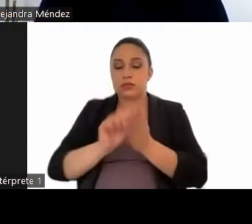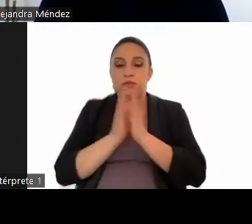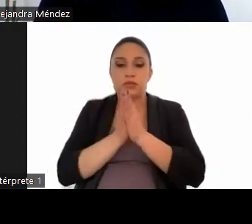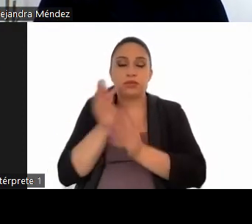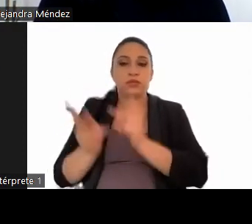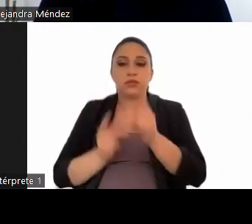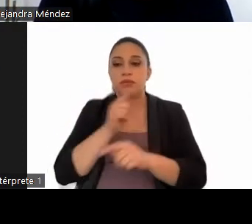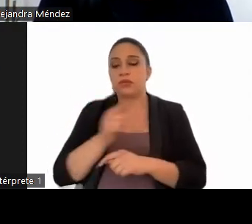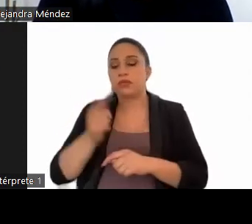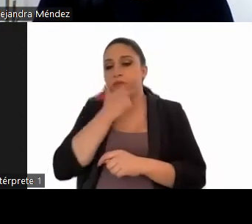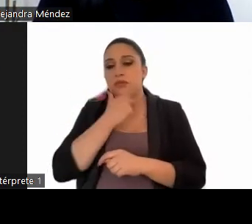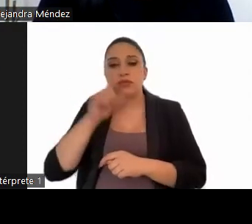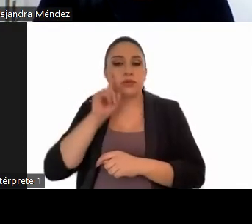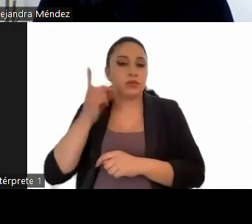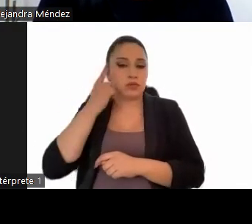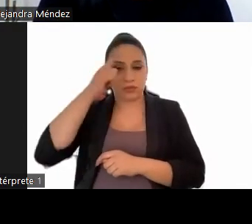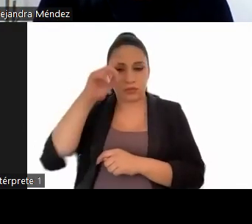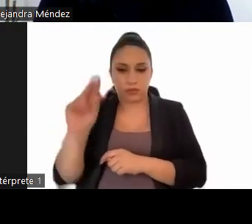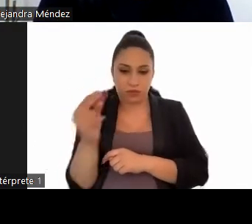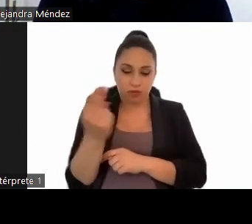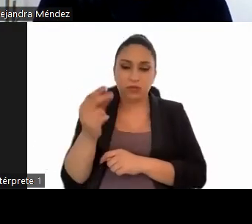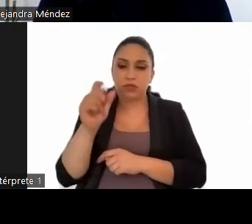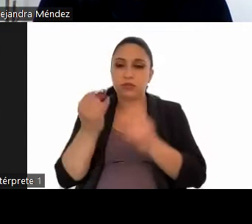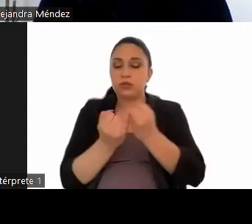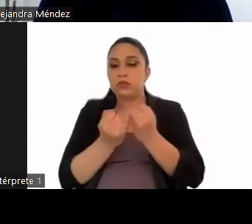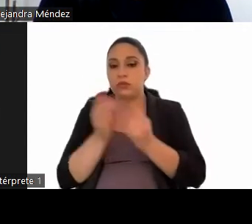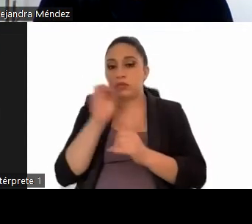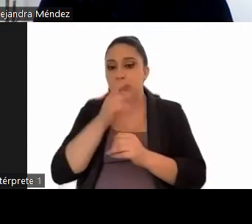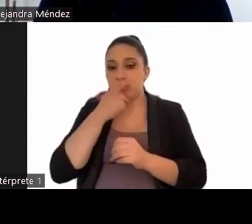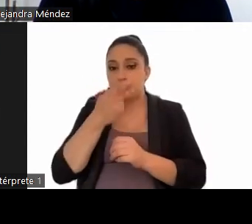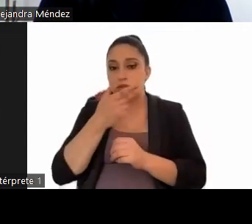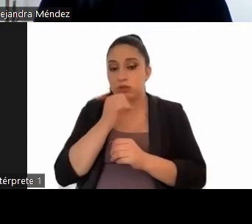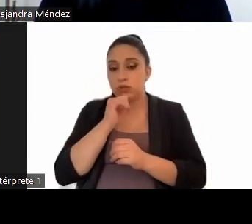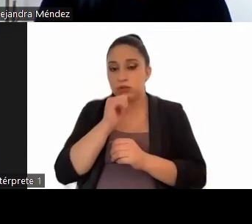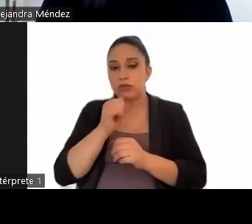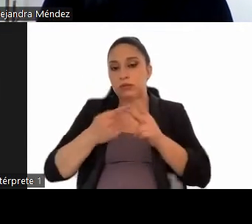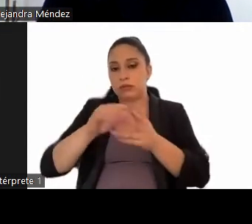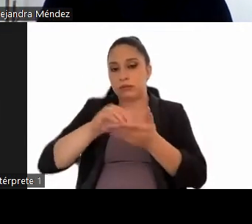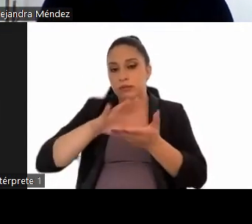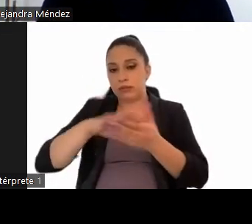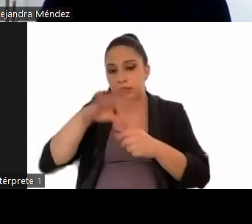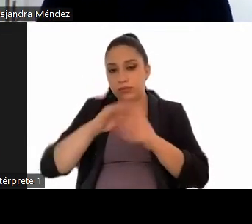a consideración, dispensando su lectura, y de no haber intervenciones, proceda con la votación nominal.